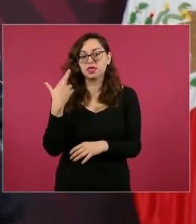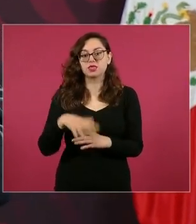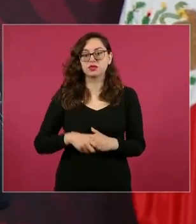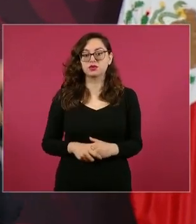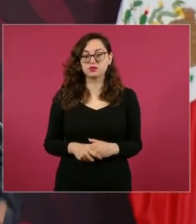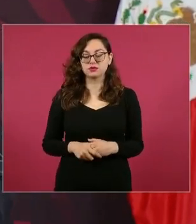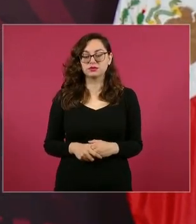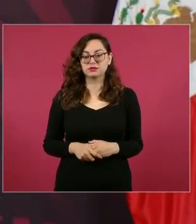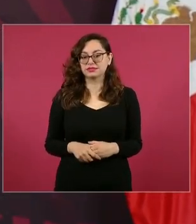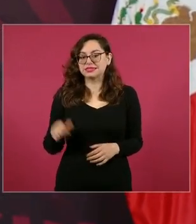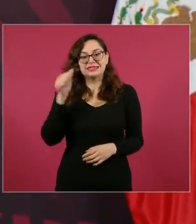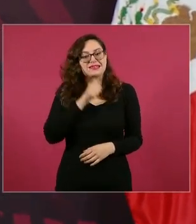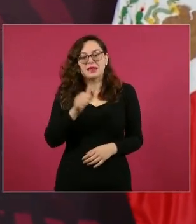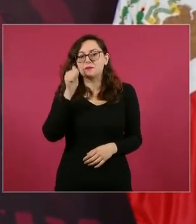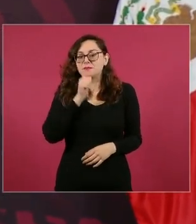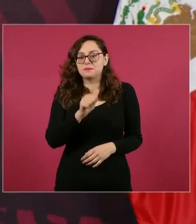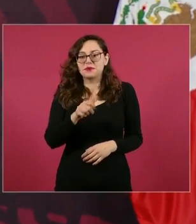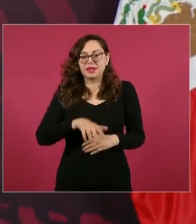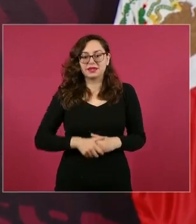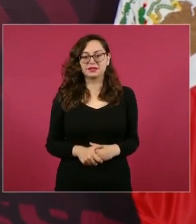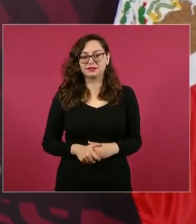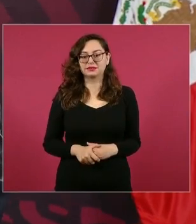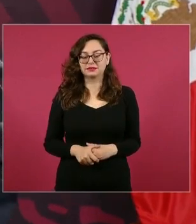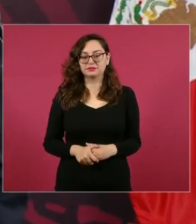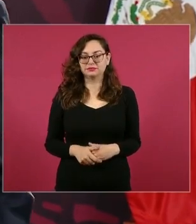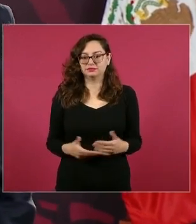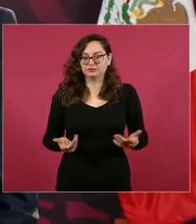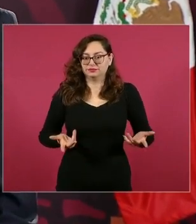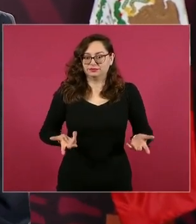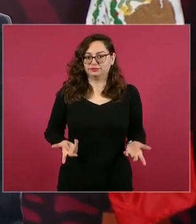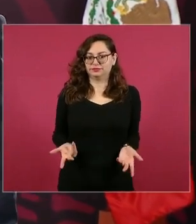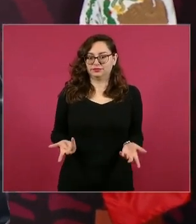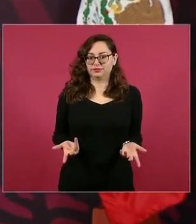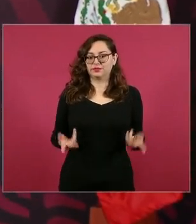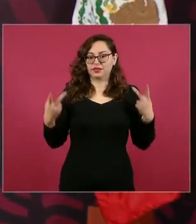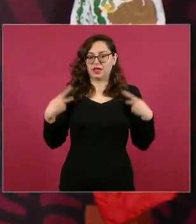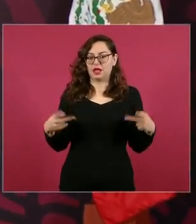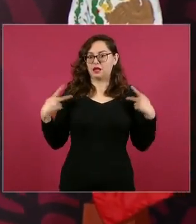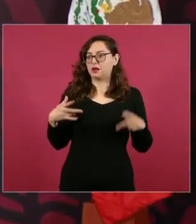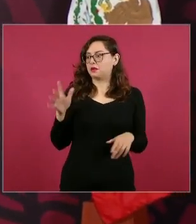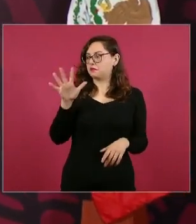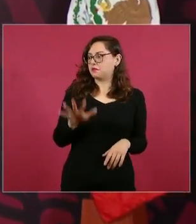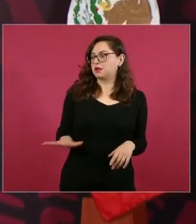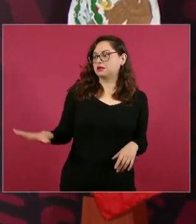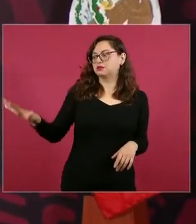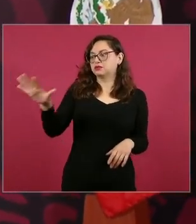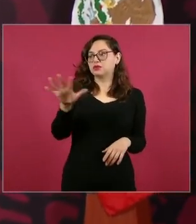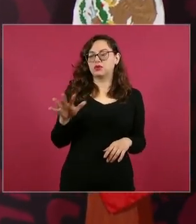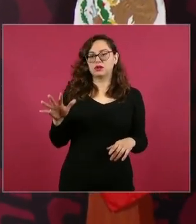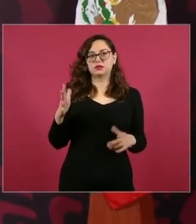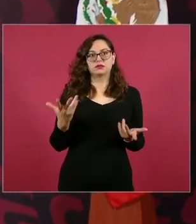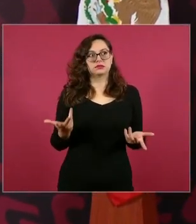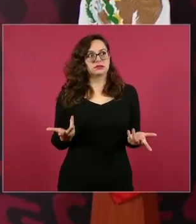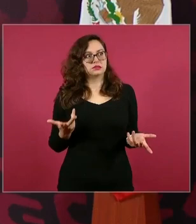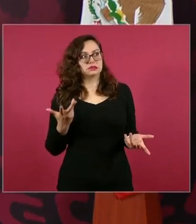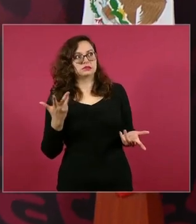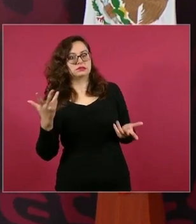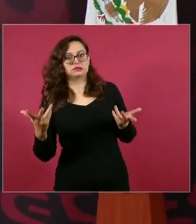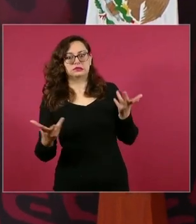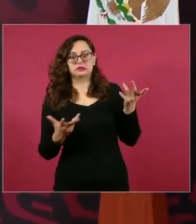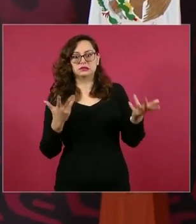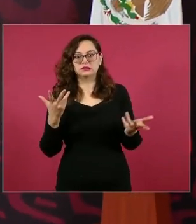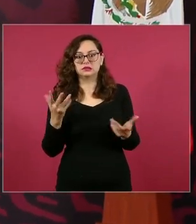Y ante eso qué defensa del ciudadano de